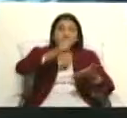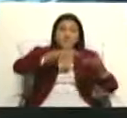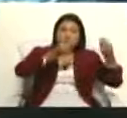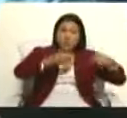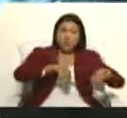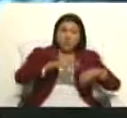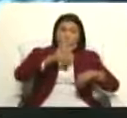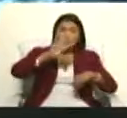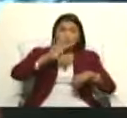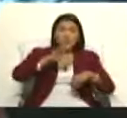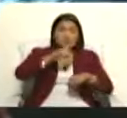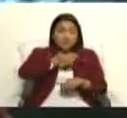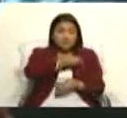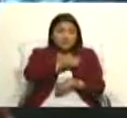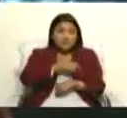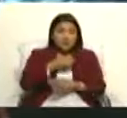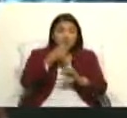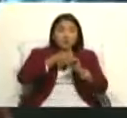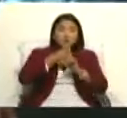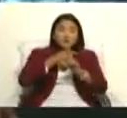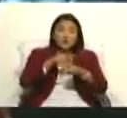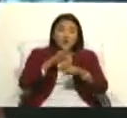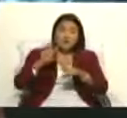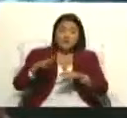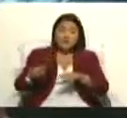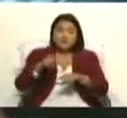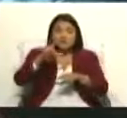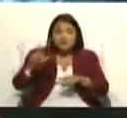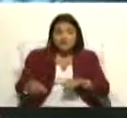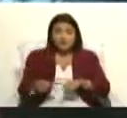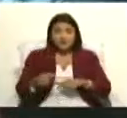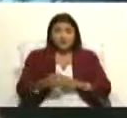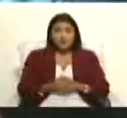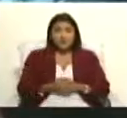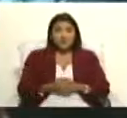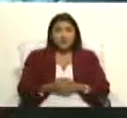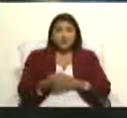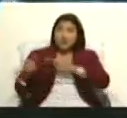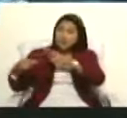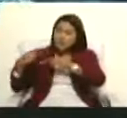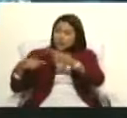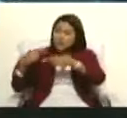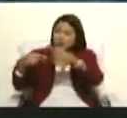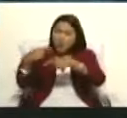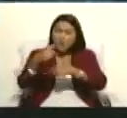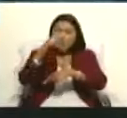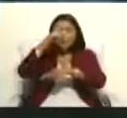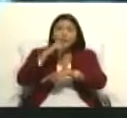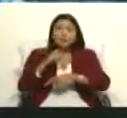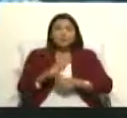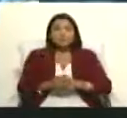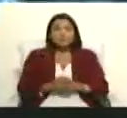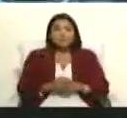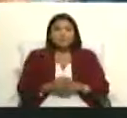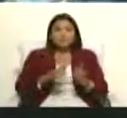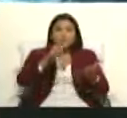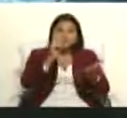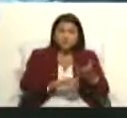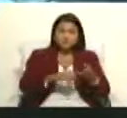estaba luchando por por nuestros seivos cada tarea cada año yo Ayer pasé un video de